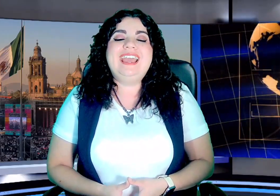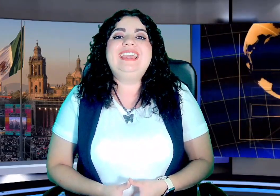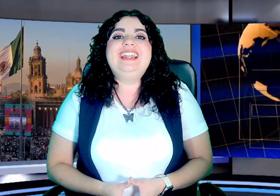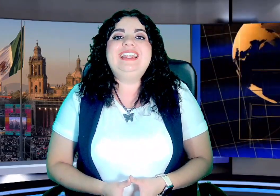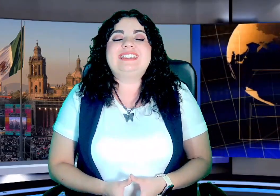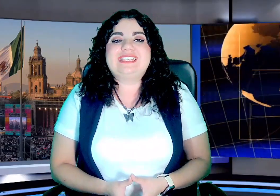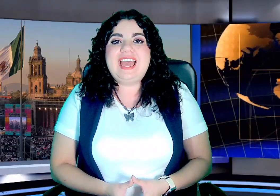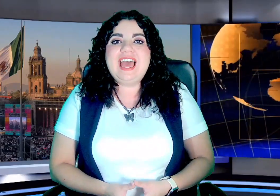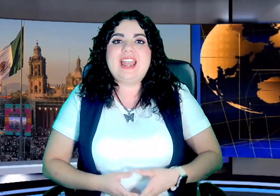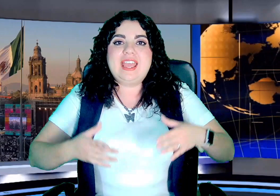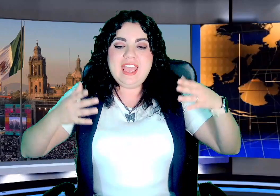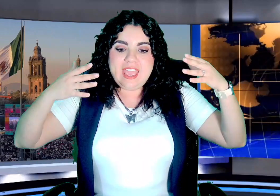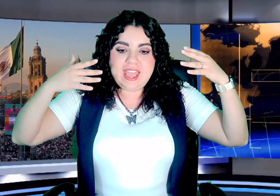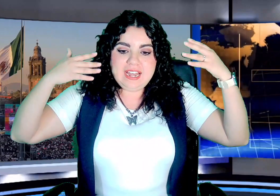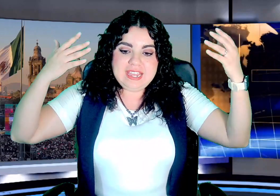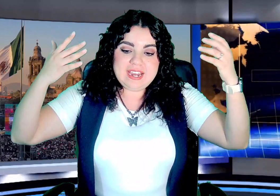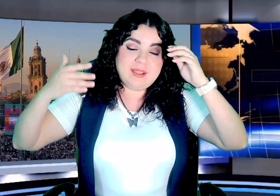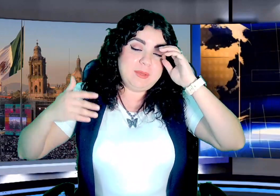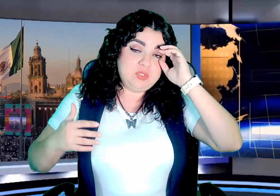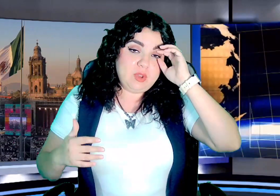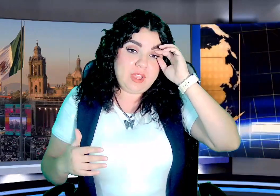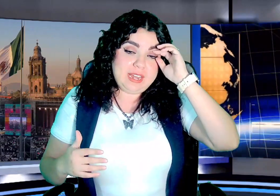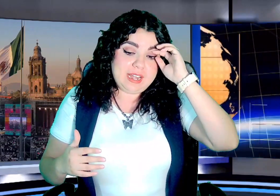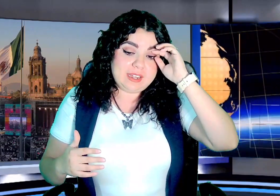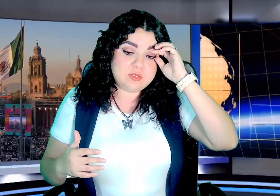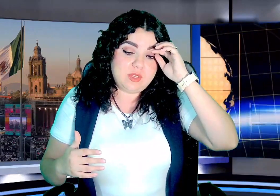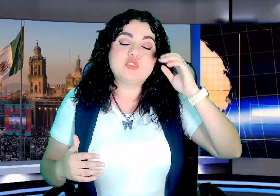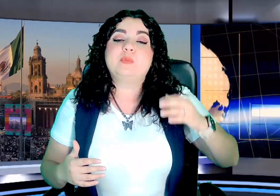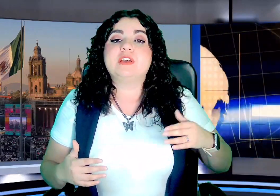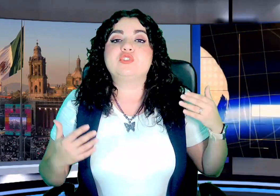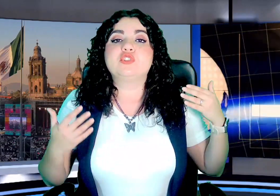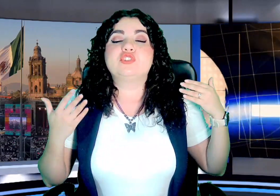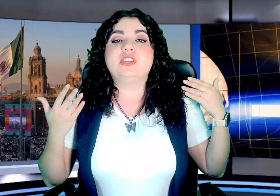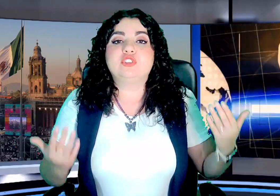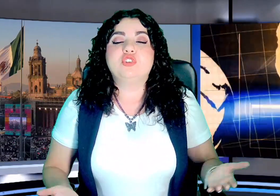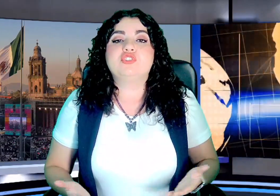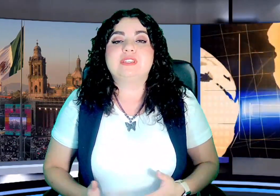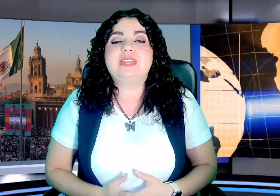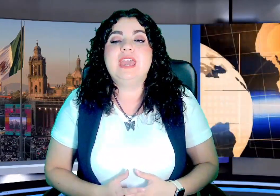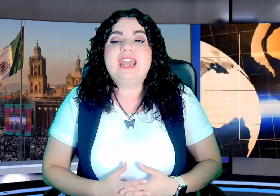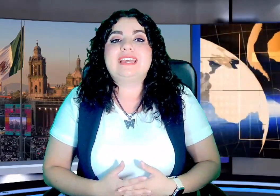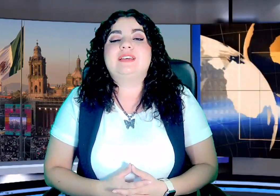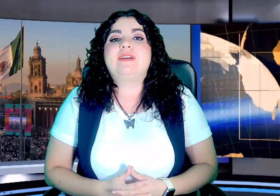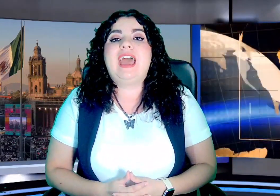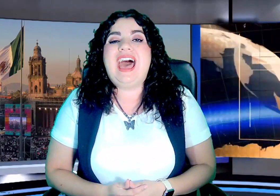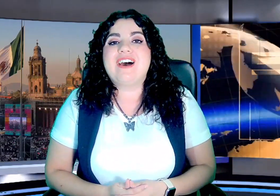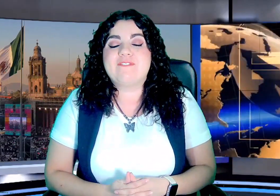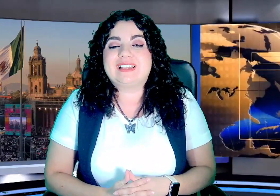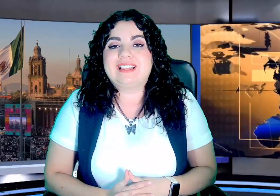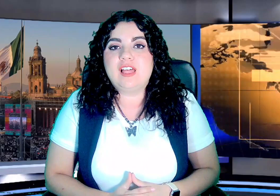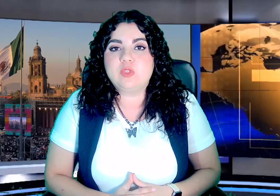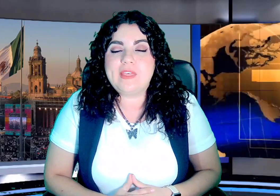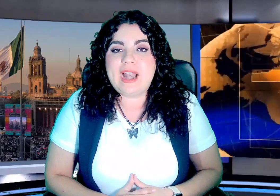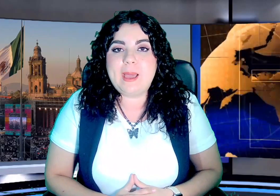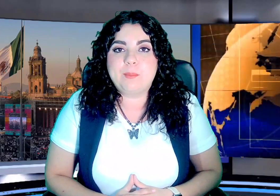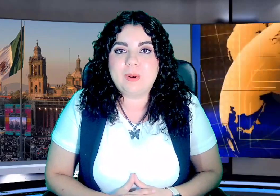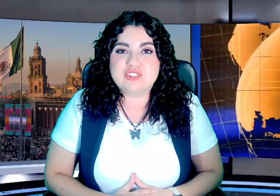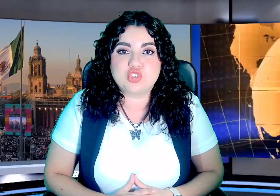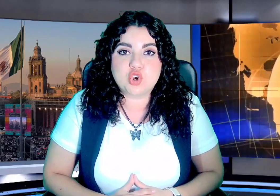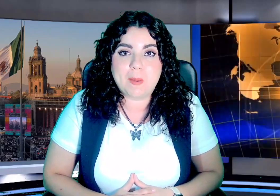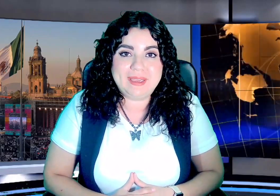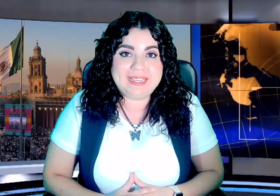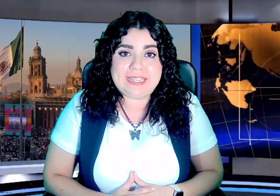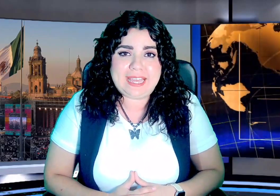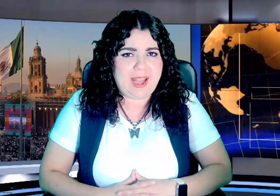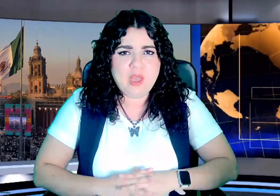podría iniciar el incremento en el resto de los precios, y entonces sí que se vea afectada toda la